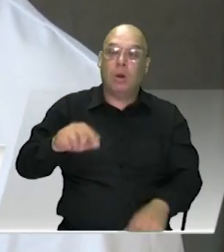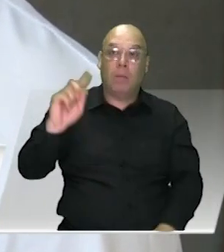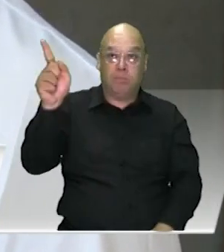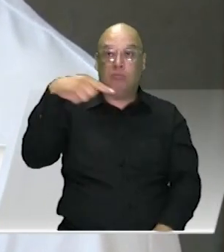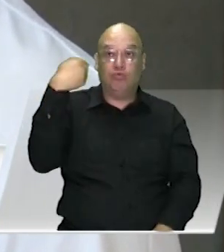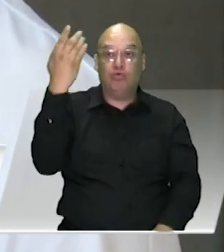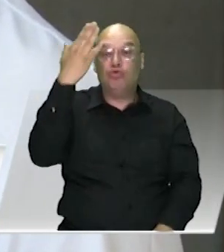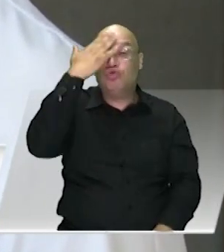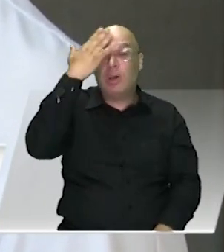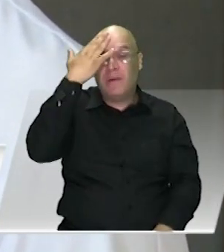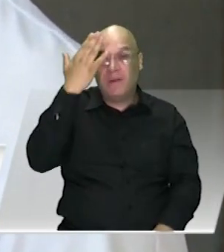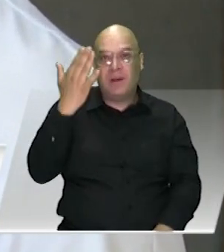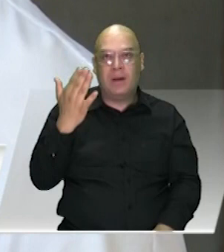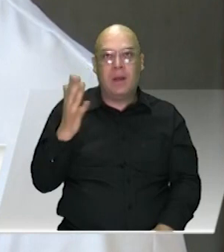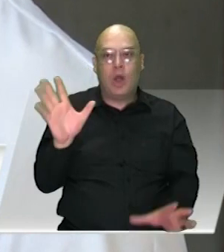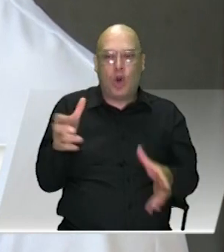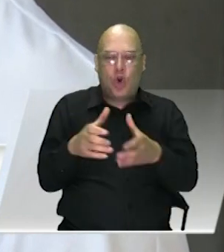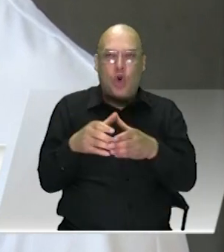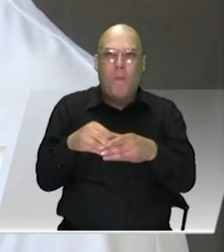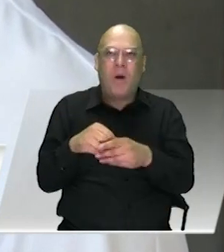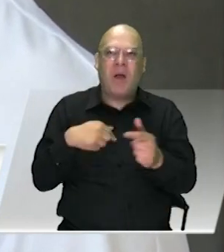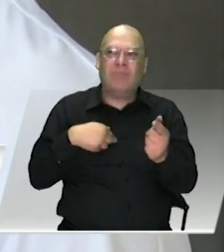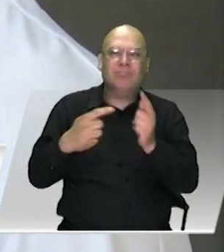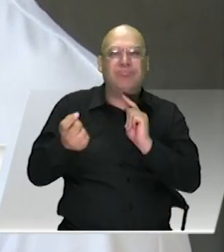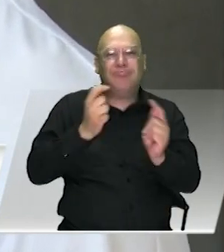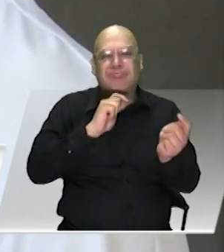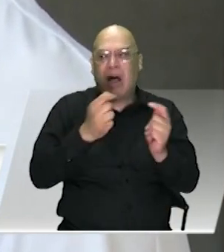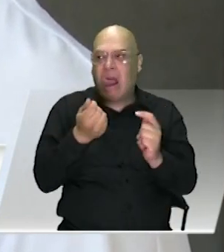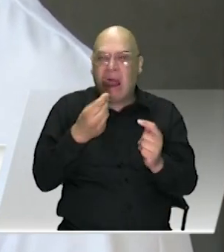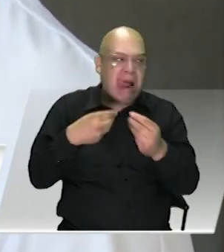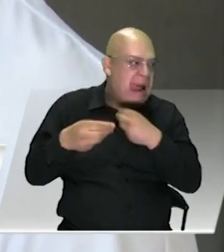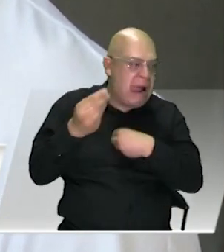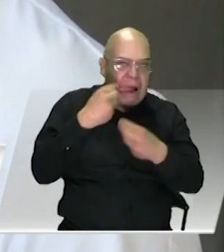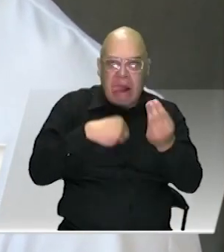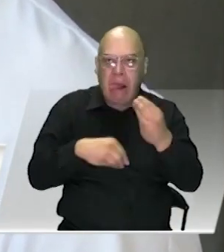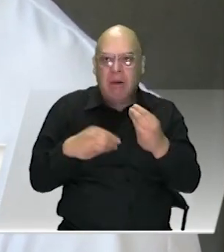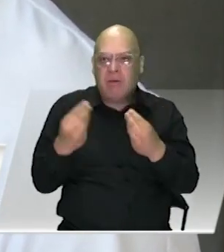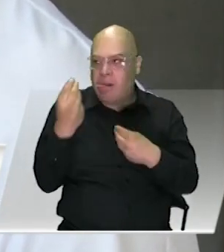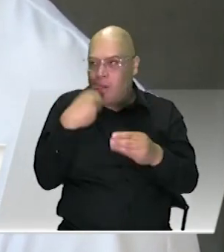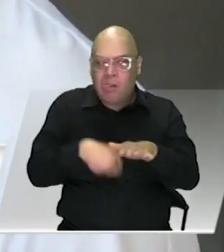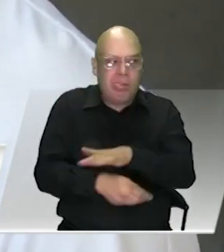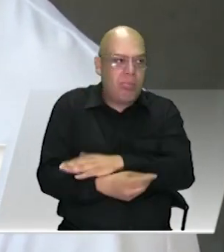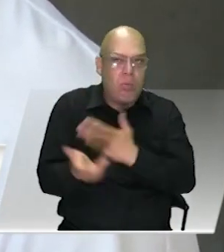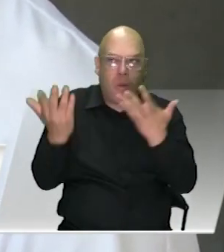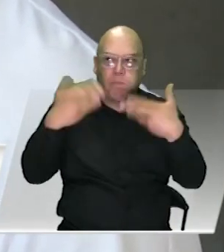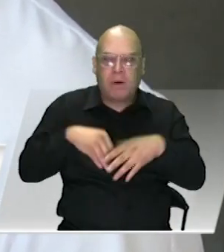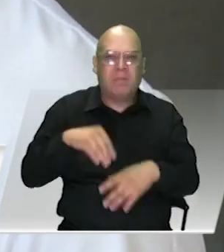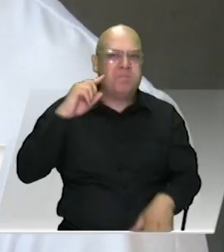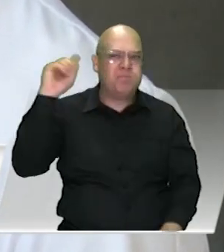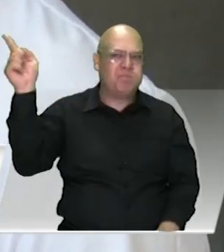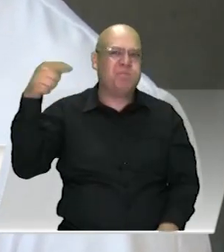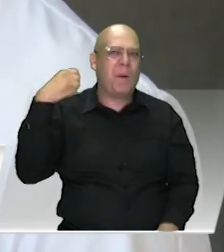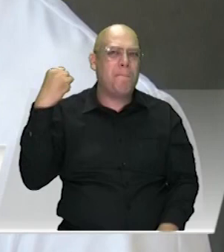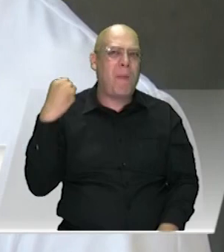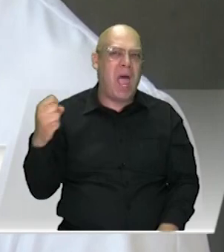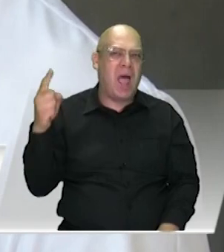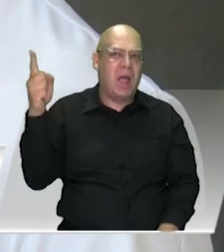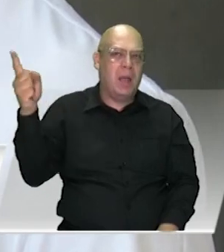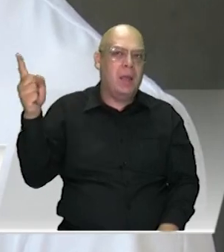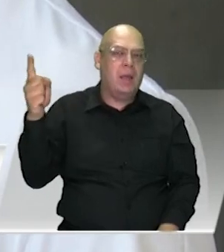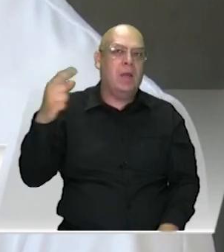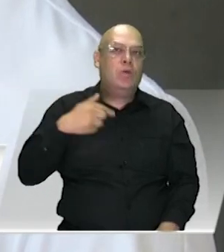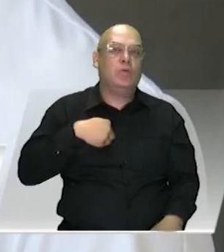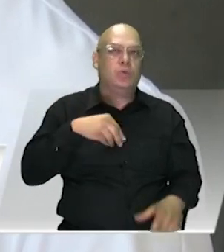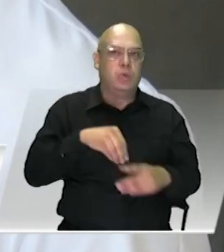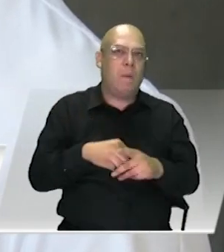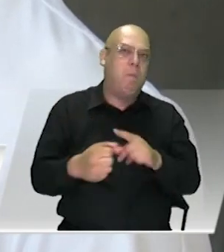secreto que en esa comisión hay un conflicto de intereses muy grande. Hay un conflicto de interés grandísimo, en el cual esa barra ha sido